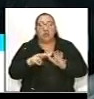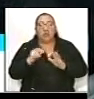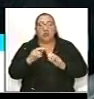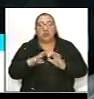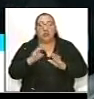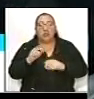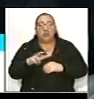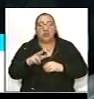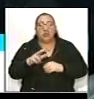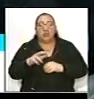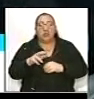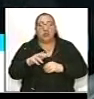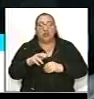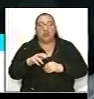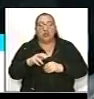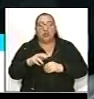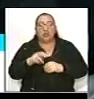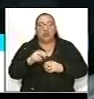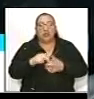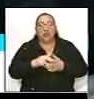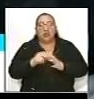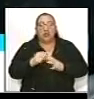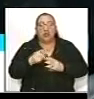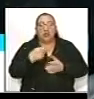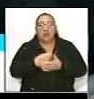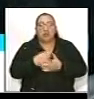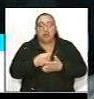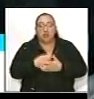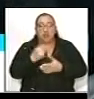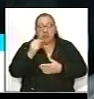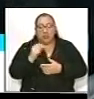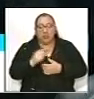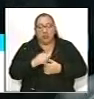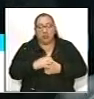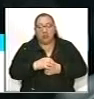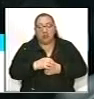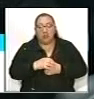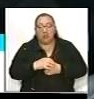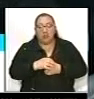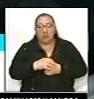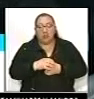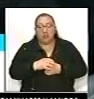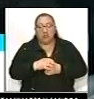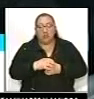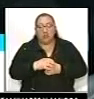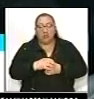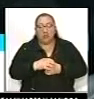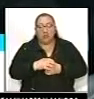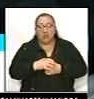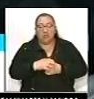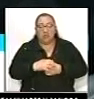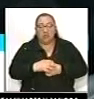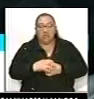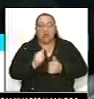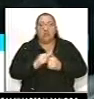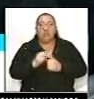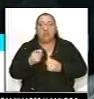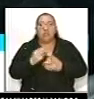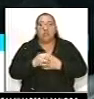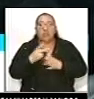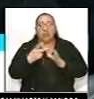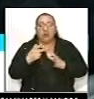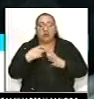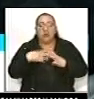25892, para nuestra ley, la 28592 para nuestra ley, para las 28 vacantes que